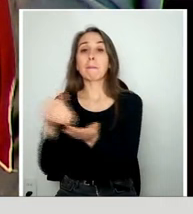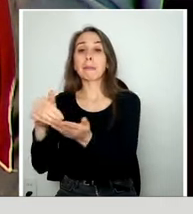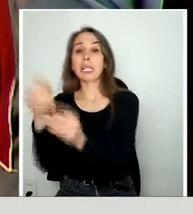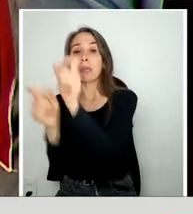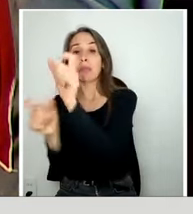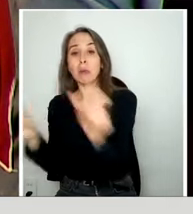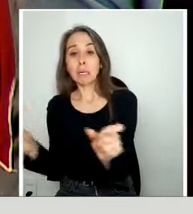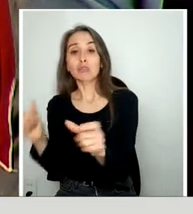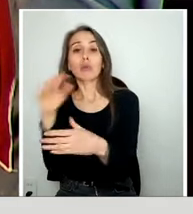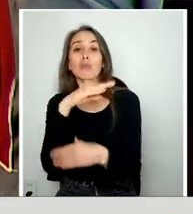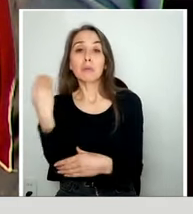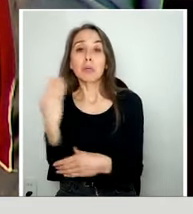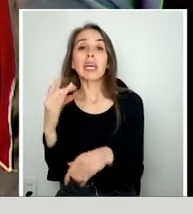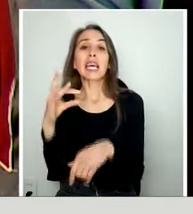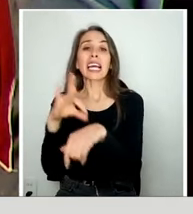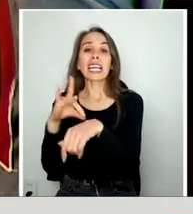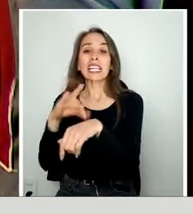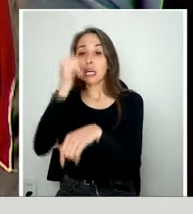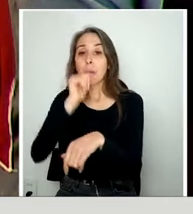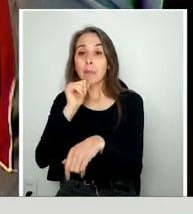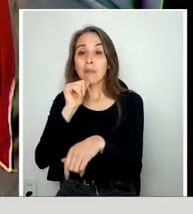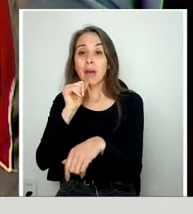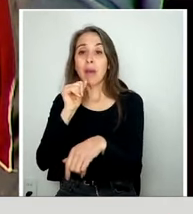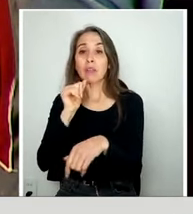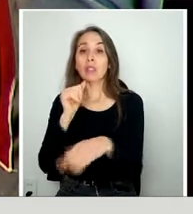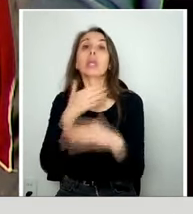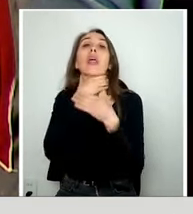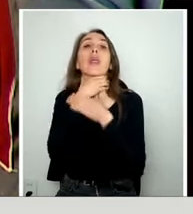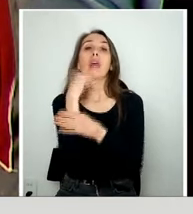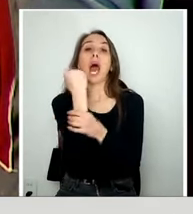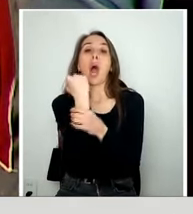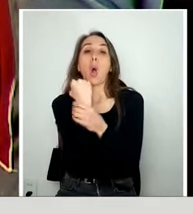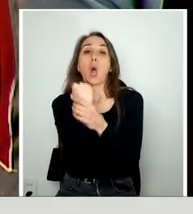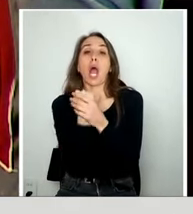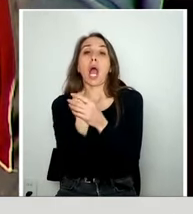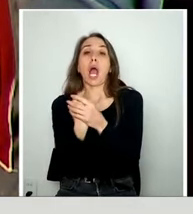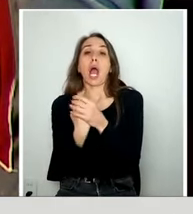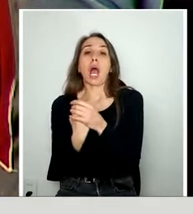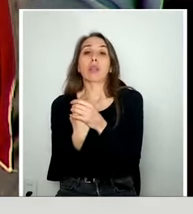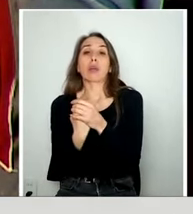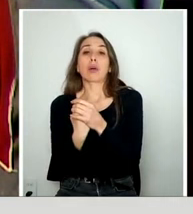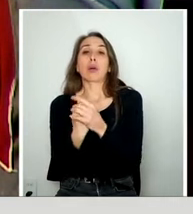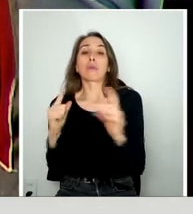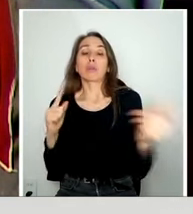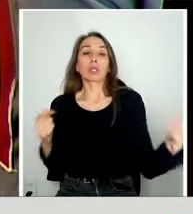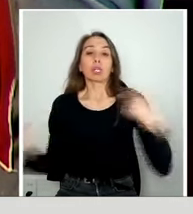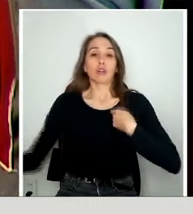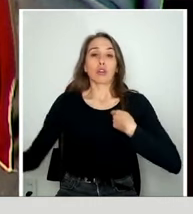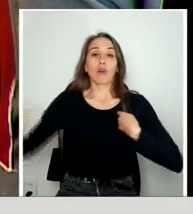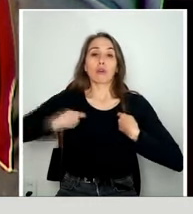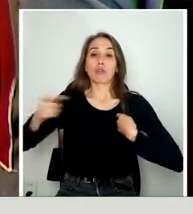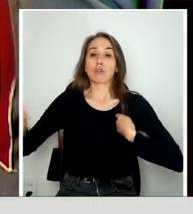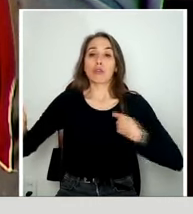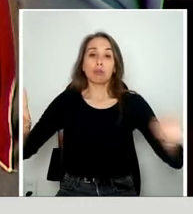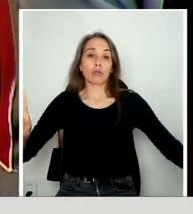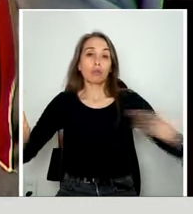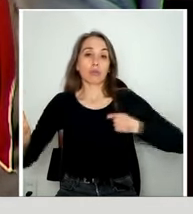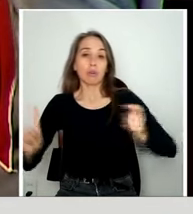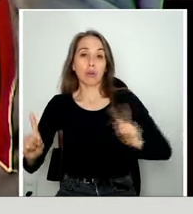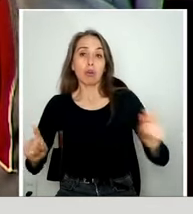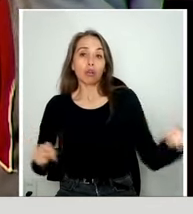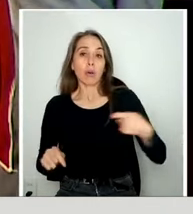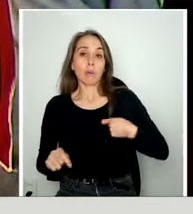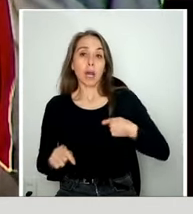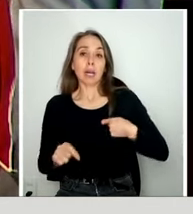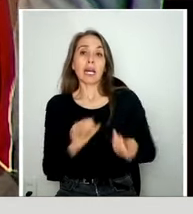privados que están siendo asfixiados por los dos por las dos fuentes de financiamiento que tienen la Fuente privada y